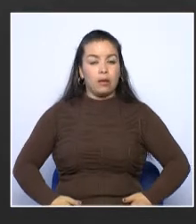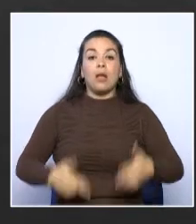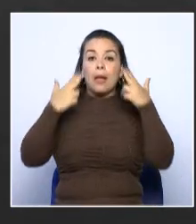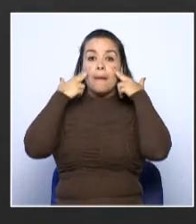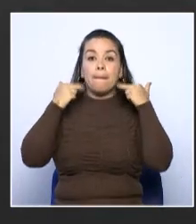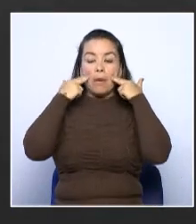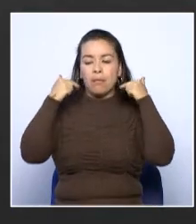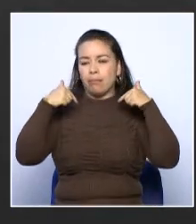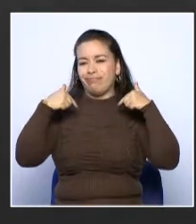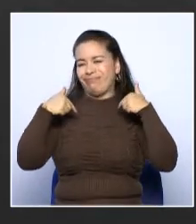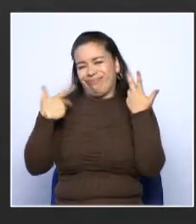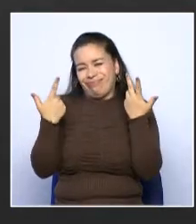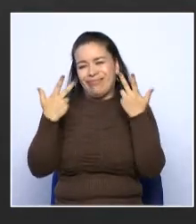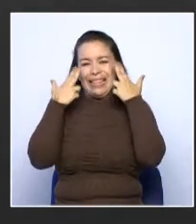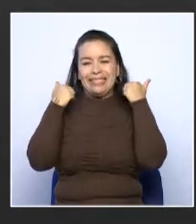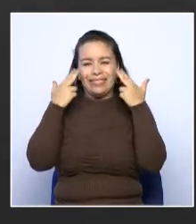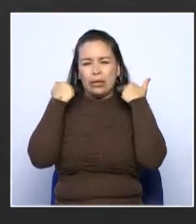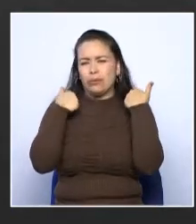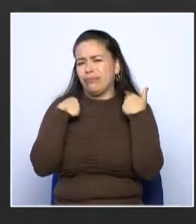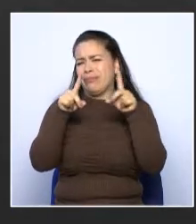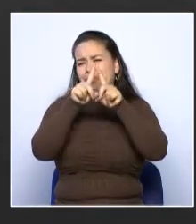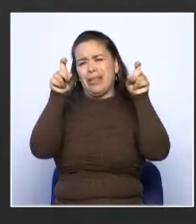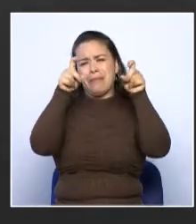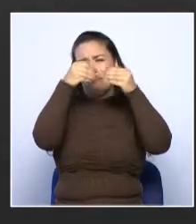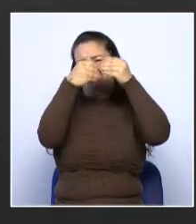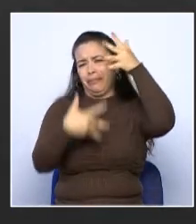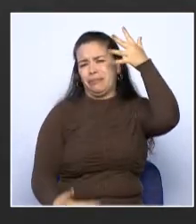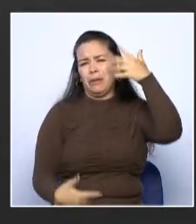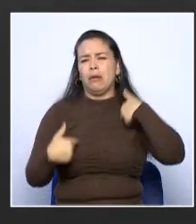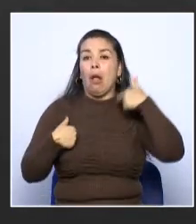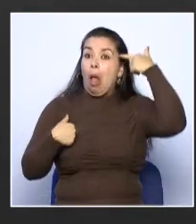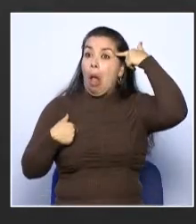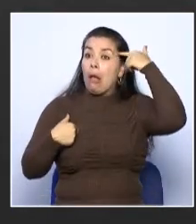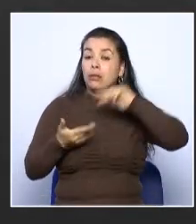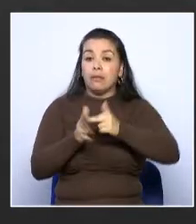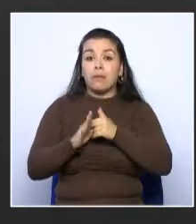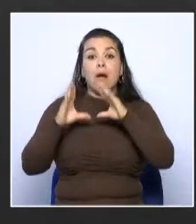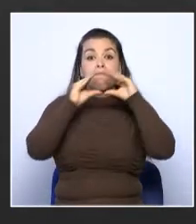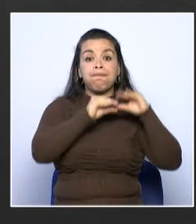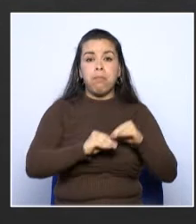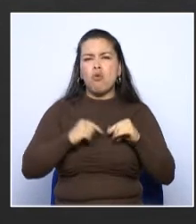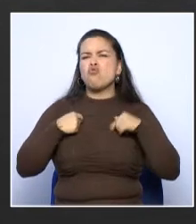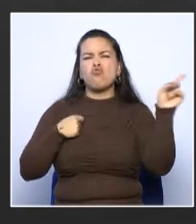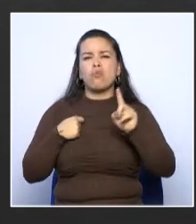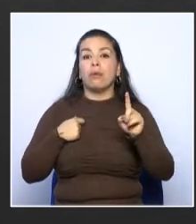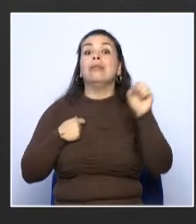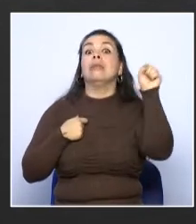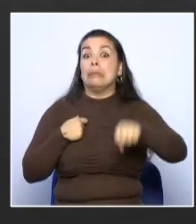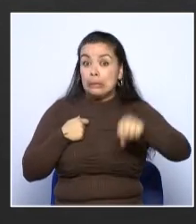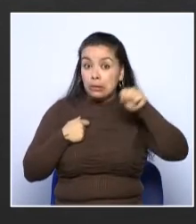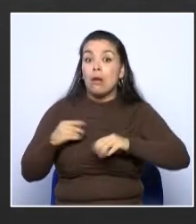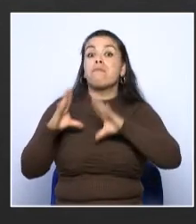tema grandísimo, ¿sí? Que uno piensa que la mama no es un órgano, sí es un órgano y tiene muchas y diferentes